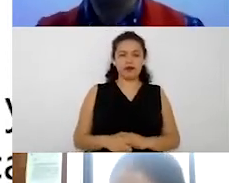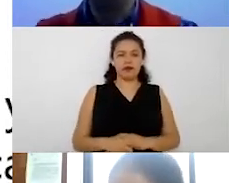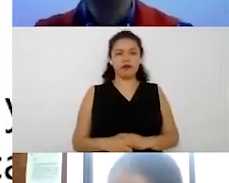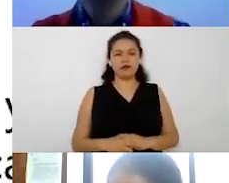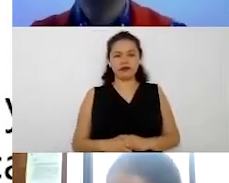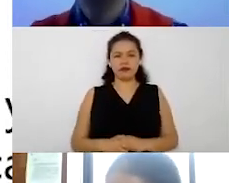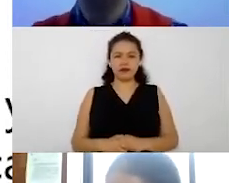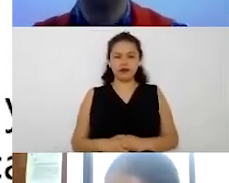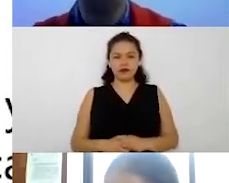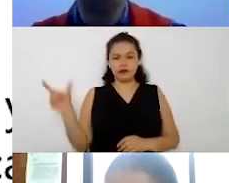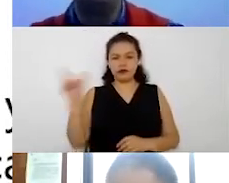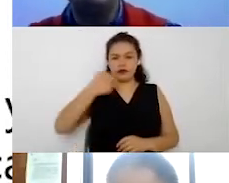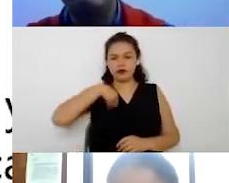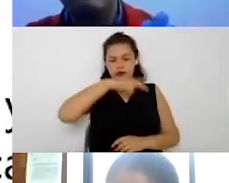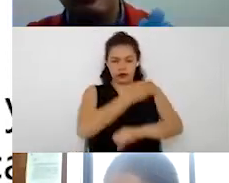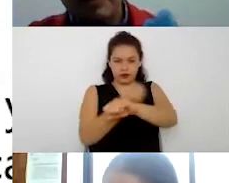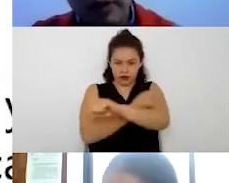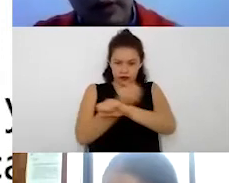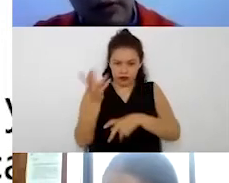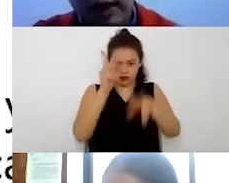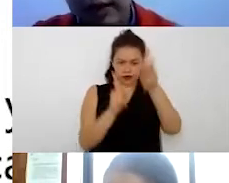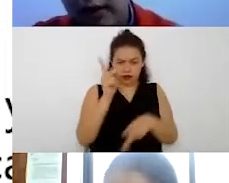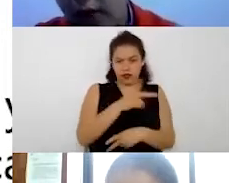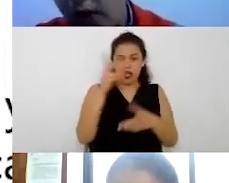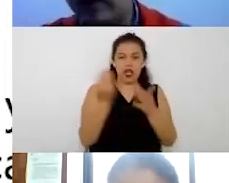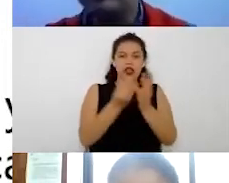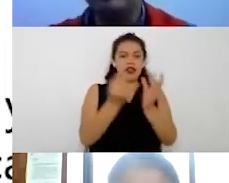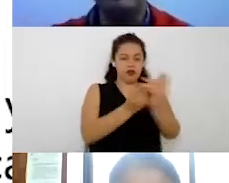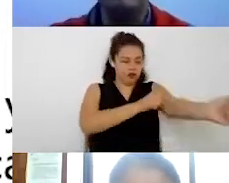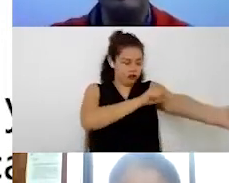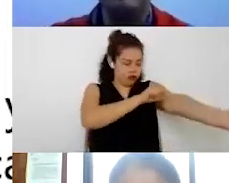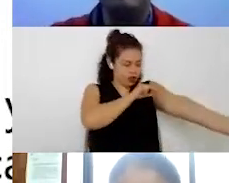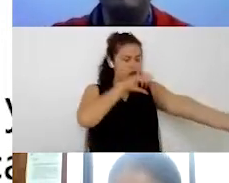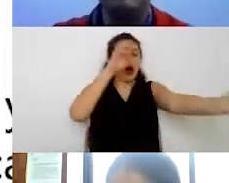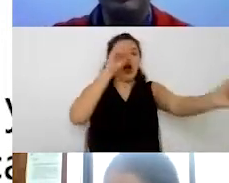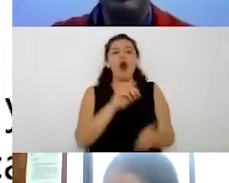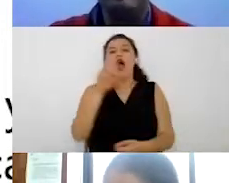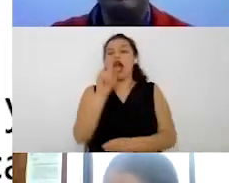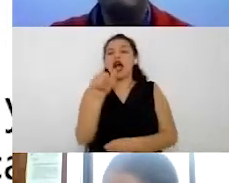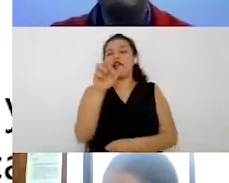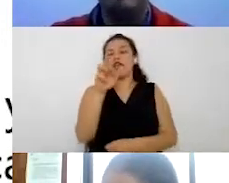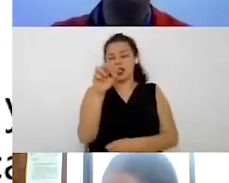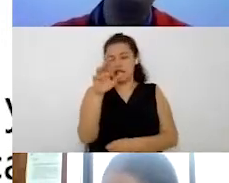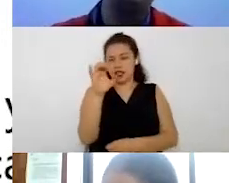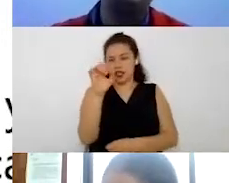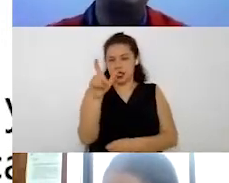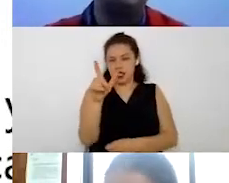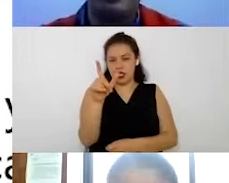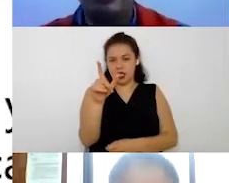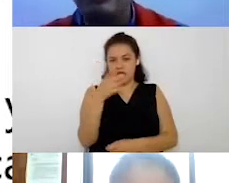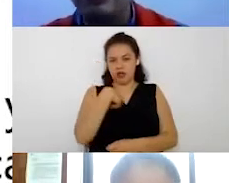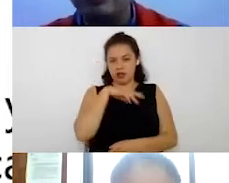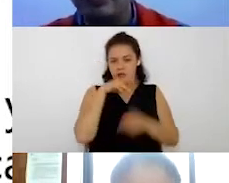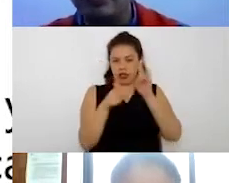cuando hablamos de una hemorragia ya sea tipo venosa o arterial, estamos hablando ya